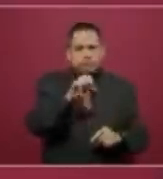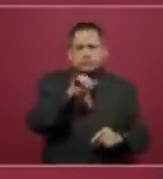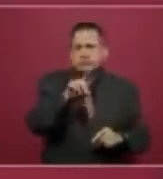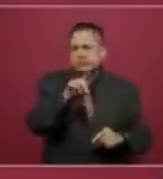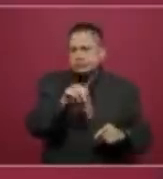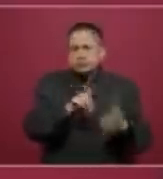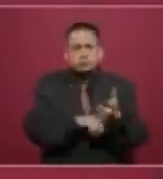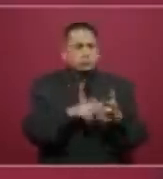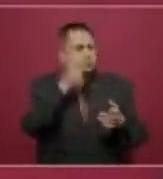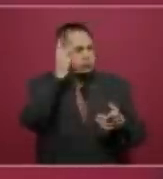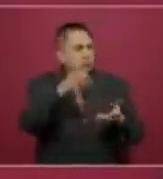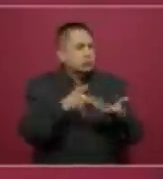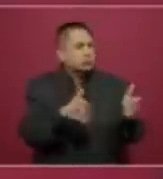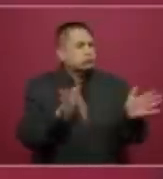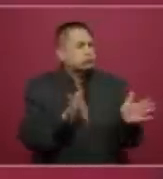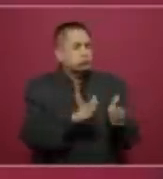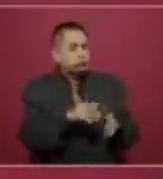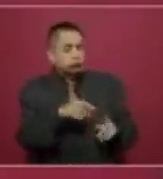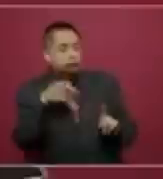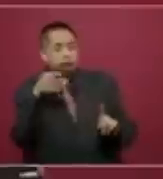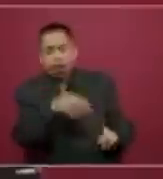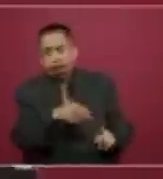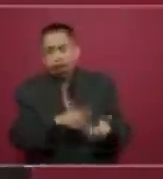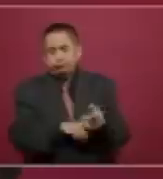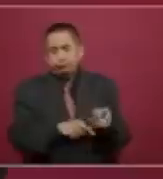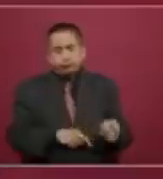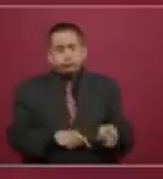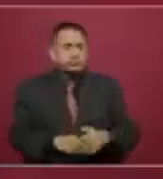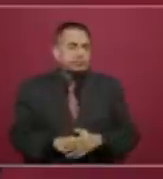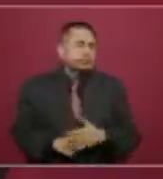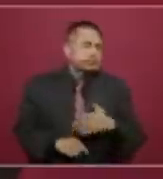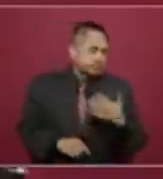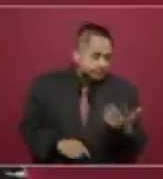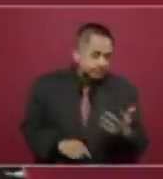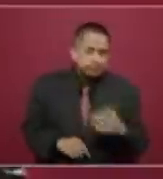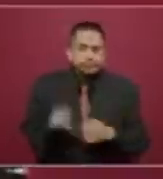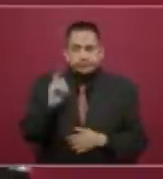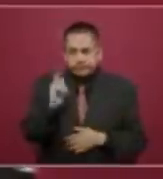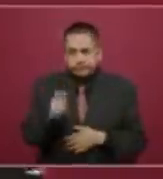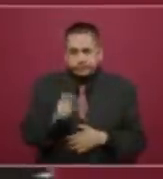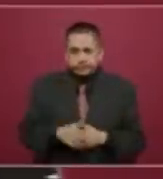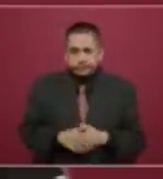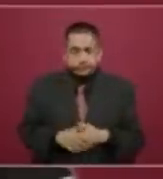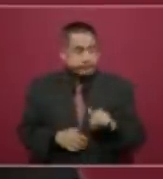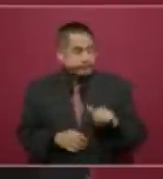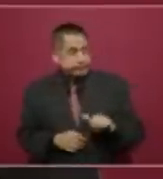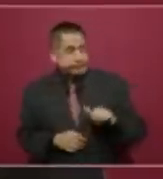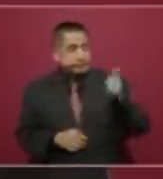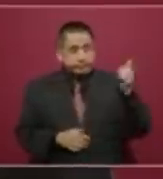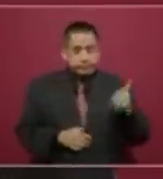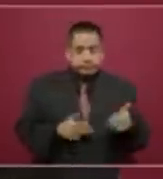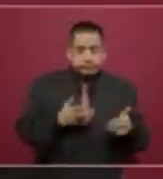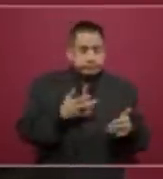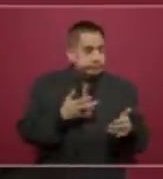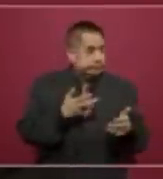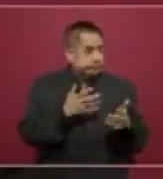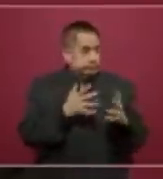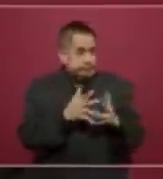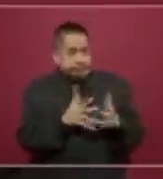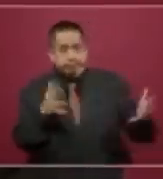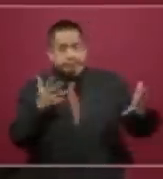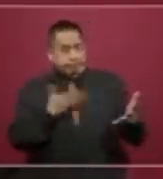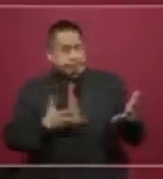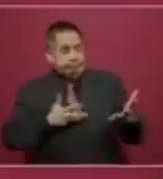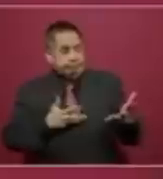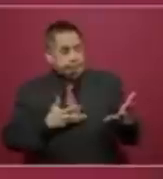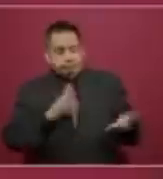pequeños propietarios. Esto no quiere decir que se va a dejar sin apoyo